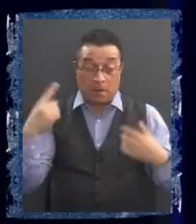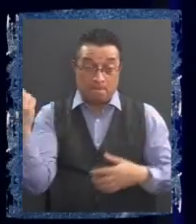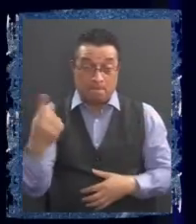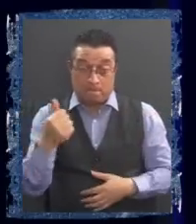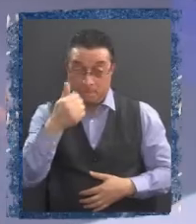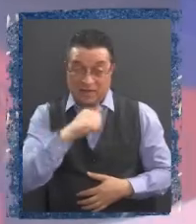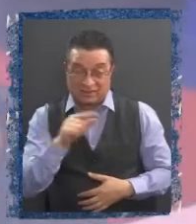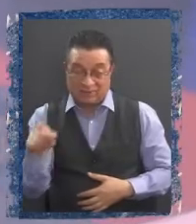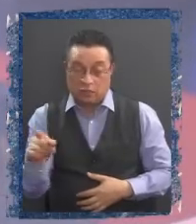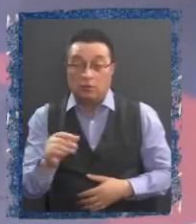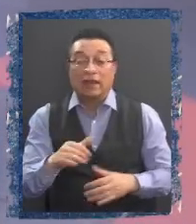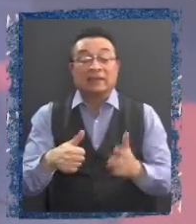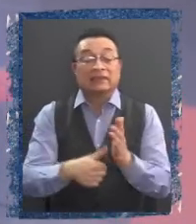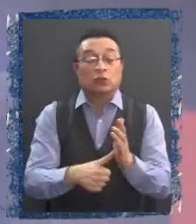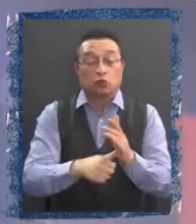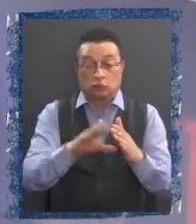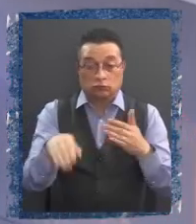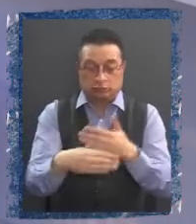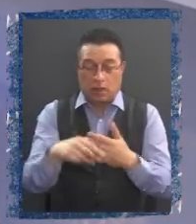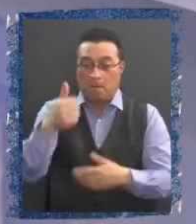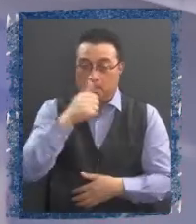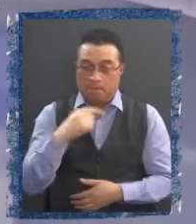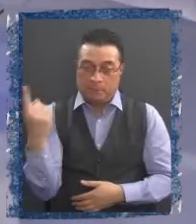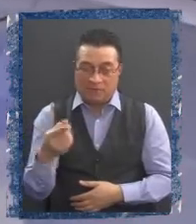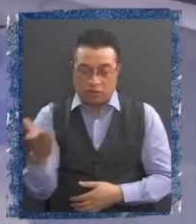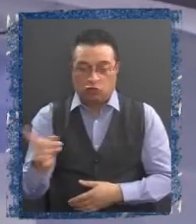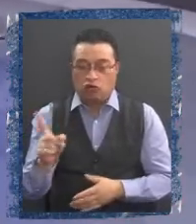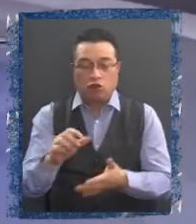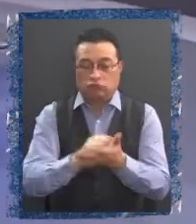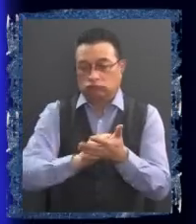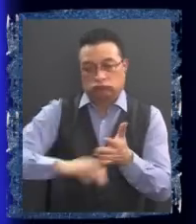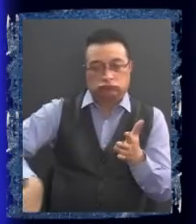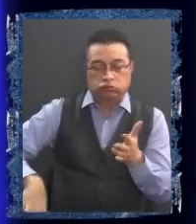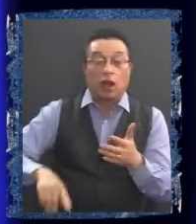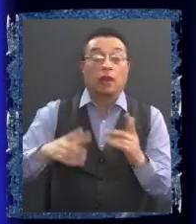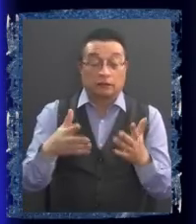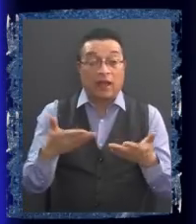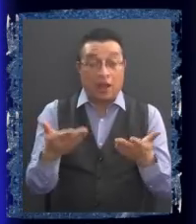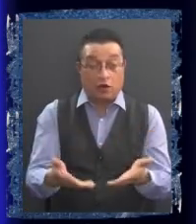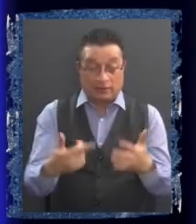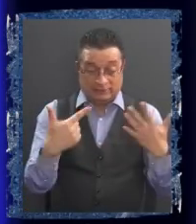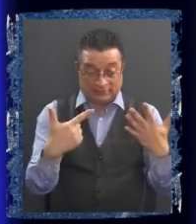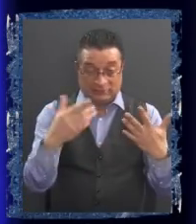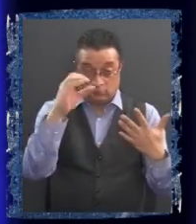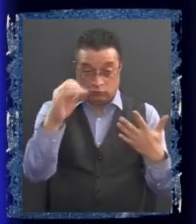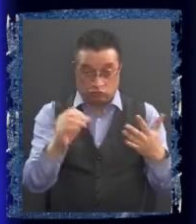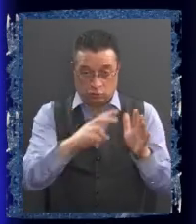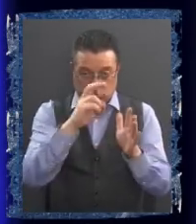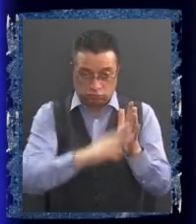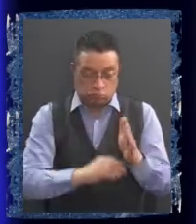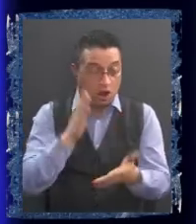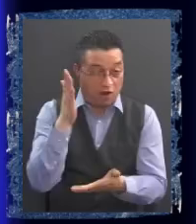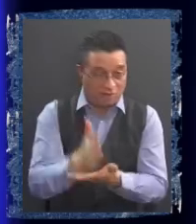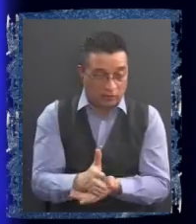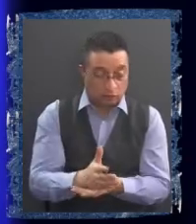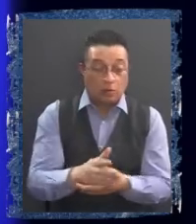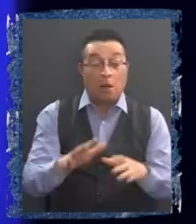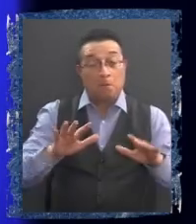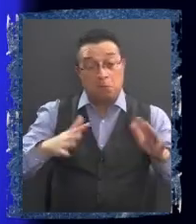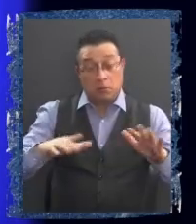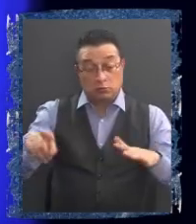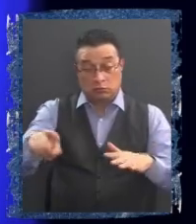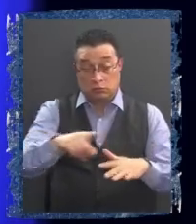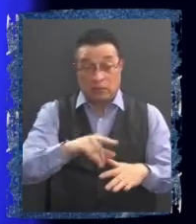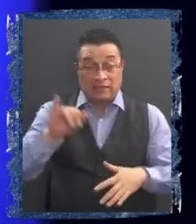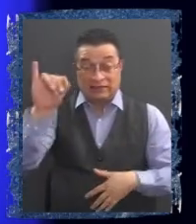los seguros complementarios en manos de privado. Porque actualmente, efectivamente, la cotización es del 7%, pero el promedio que la gente que está en ISAPRE